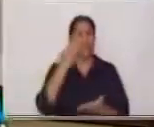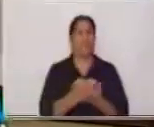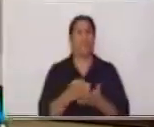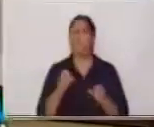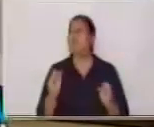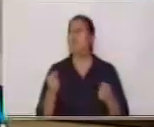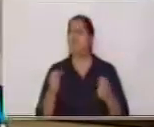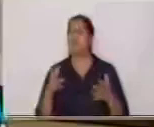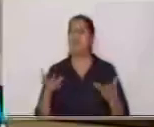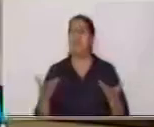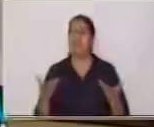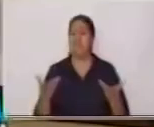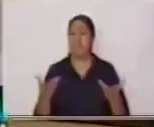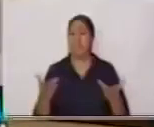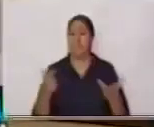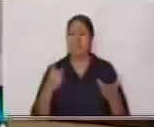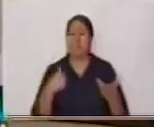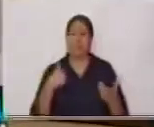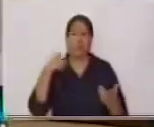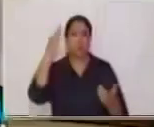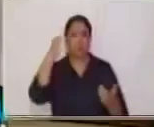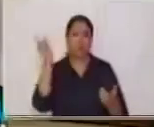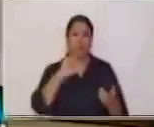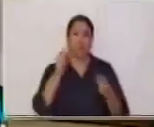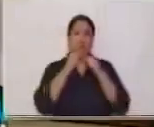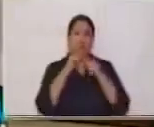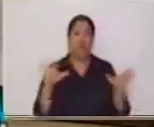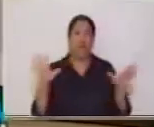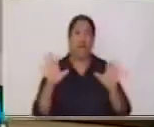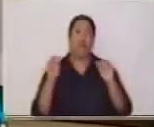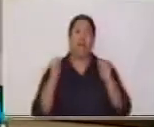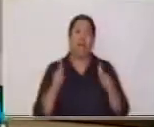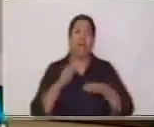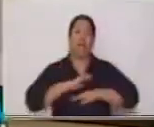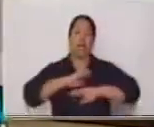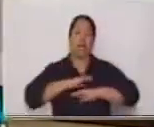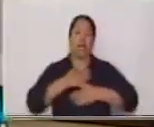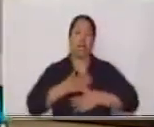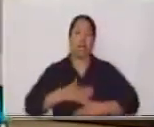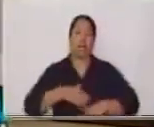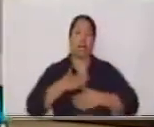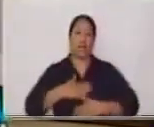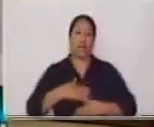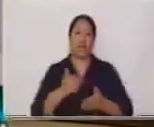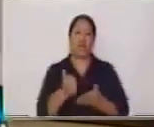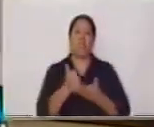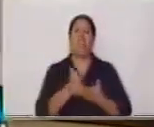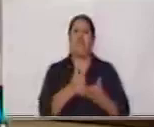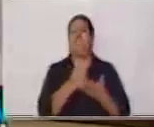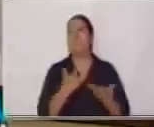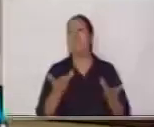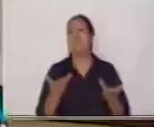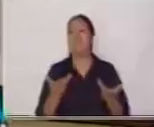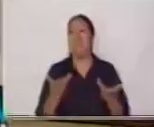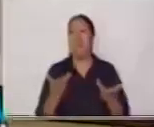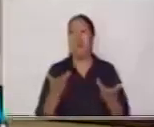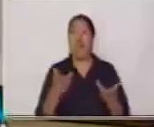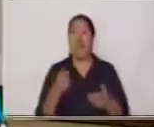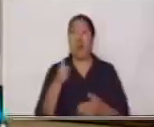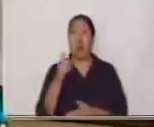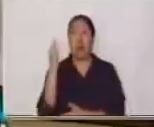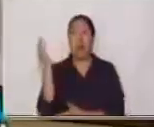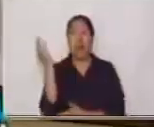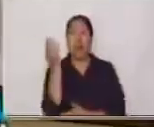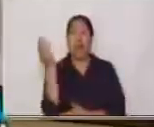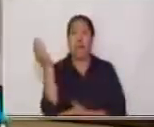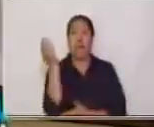manos? Por lo menos sé que no es un animal y no me va a morder. Ayúdenme, ayúdenme. Es una muñeca, muy